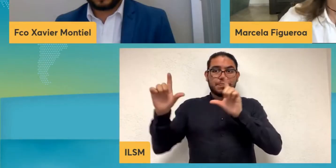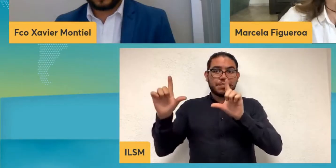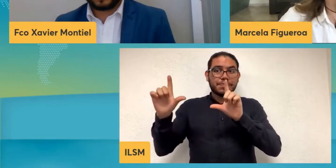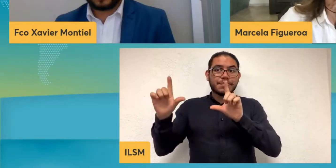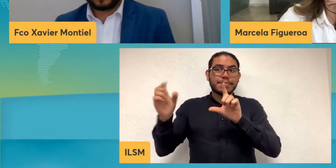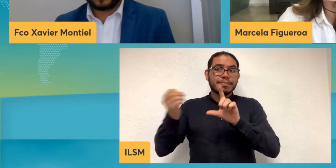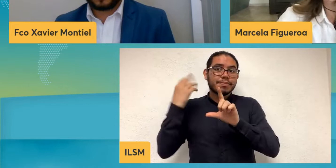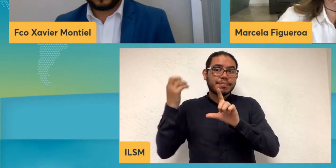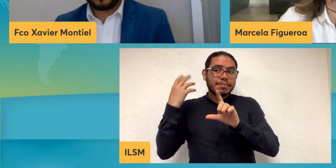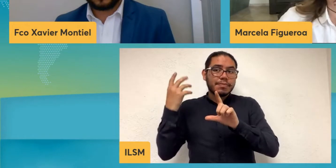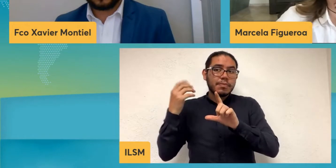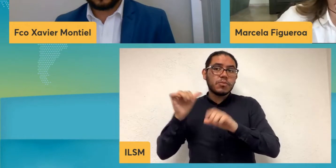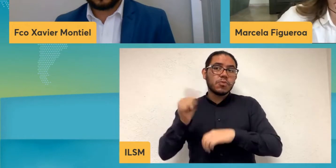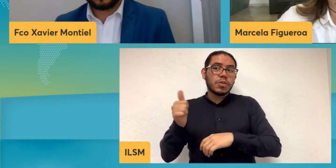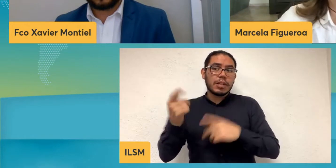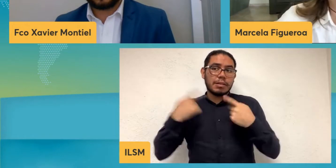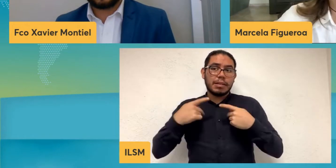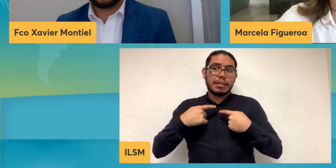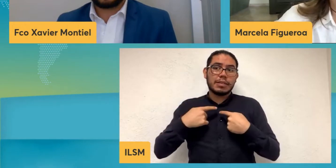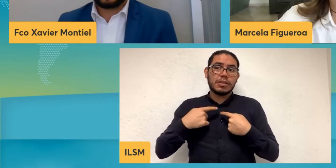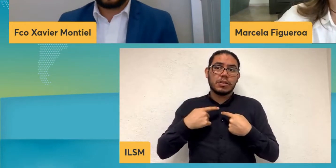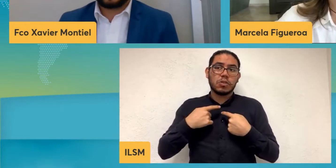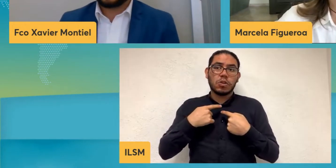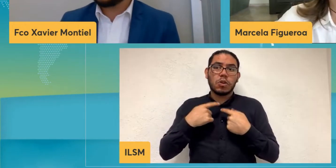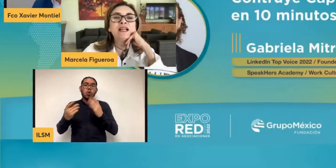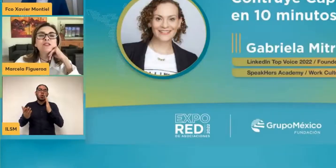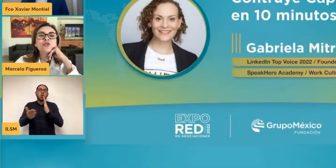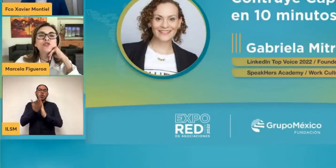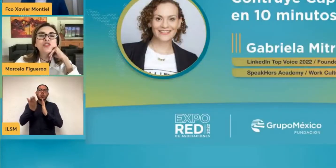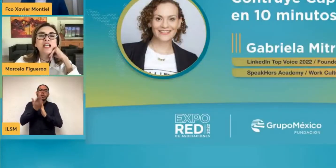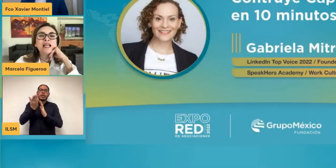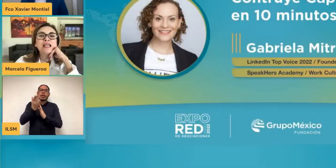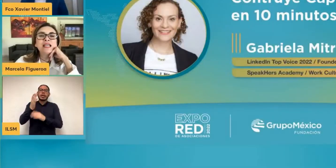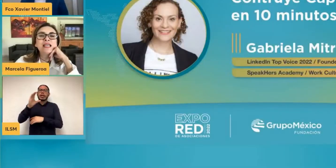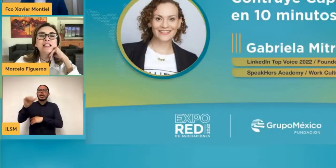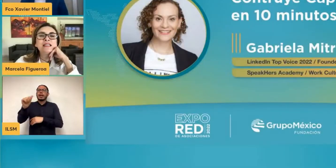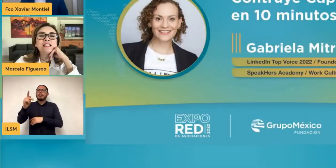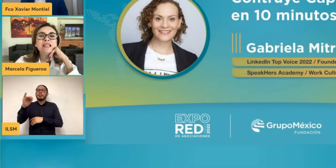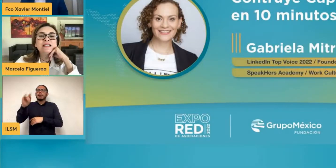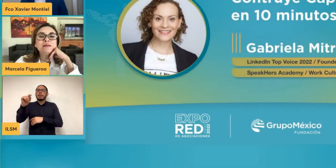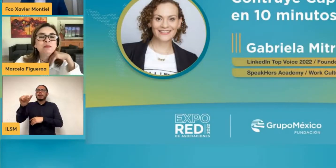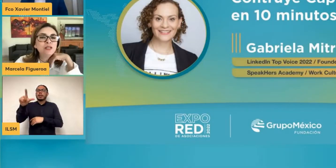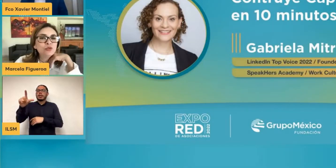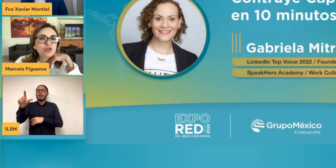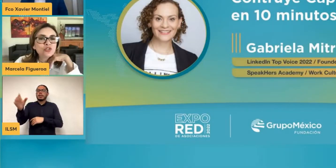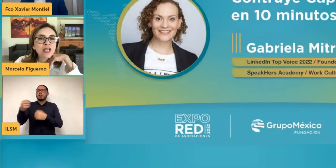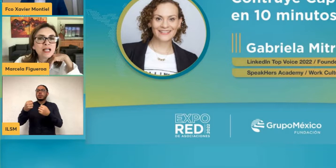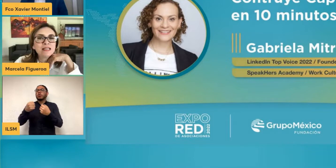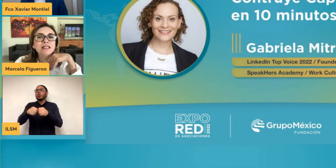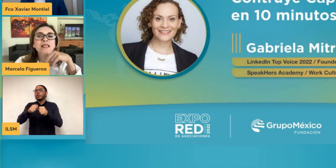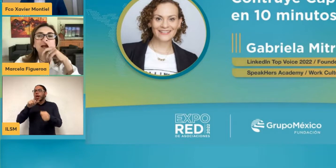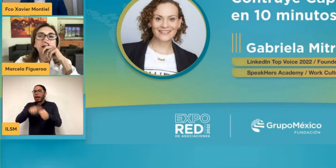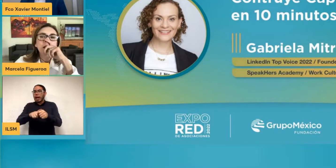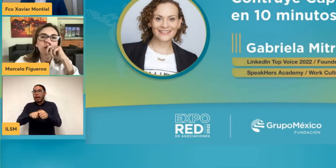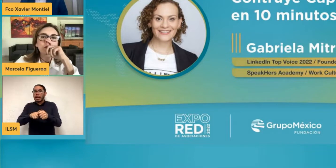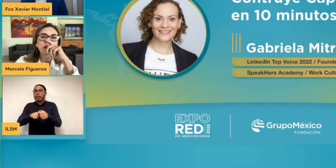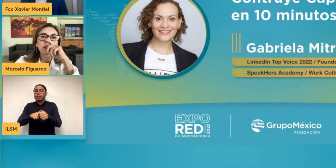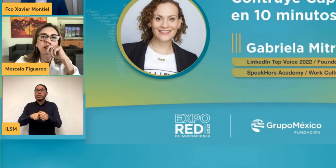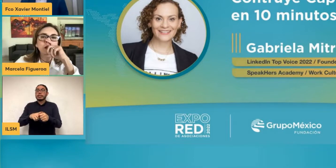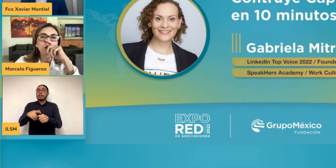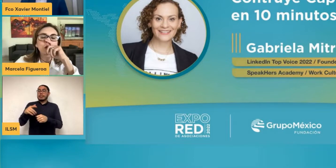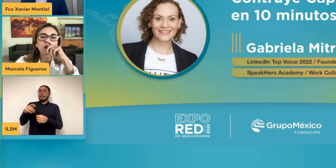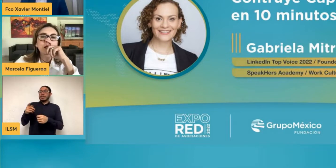Nuestra siguiente conferencia se llama Construye Capital Social en 10 minutos al día.